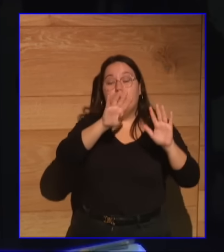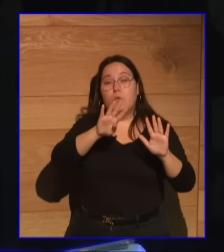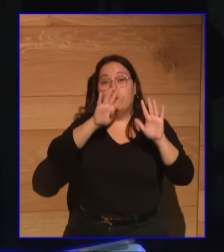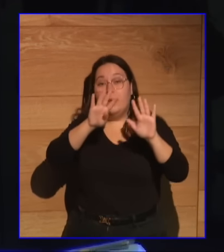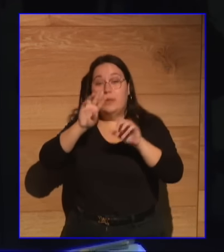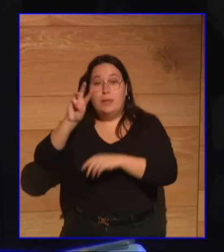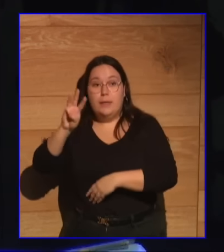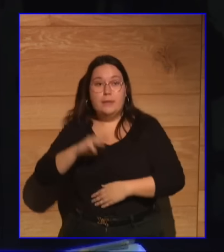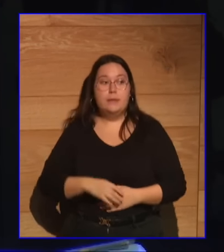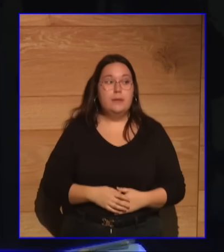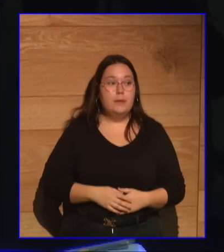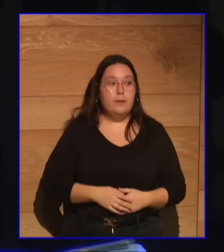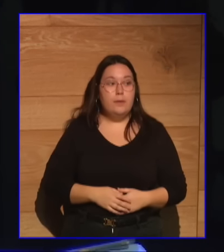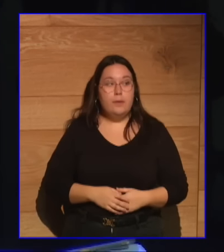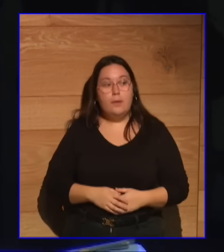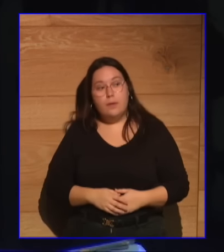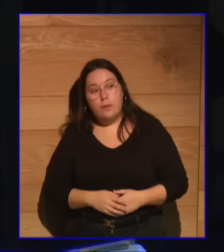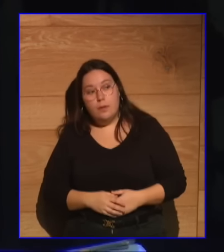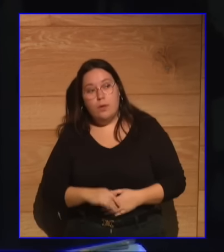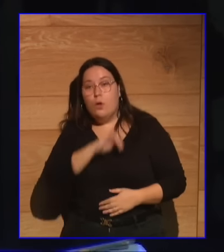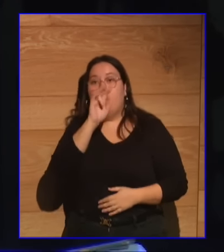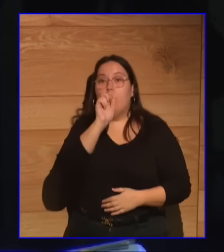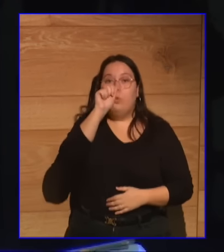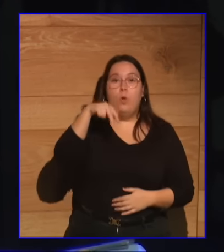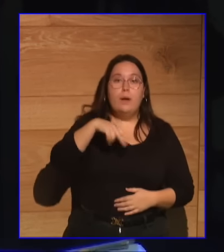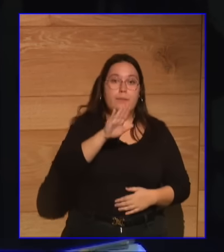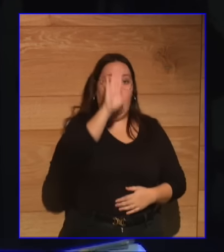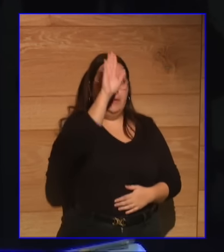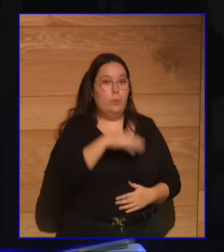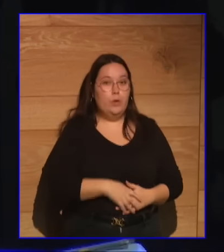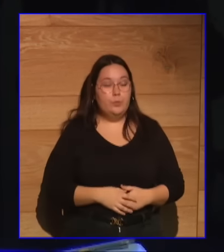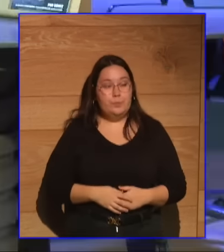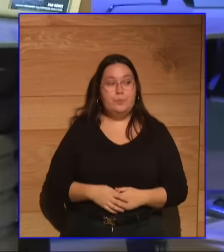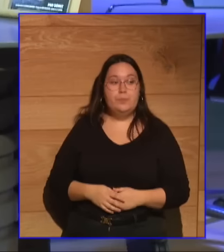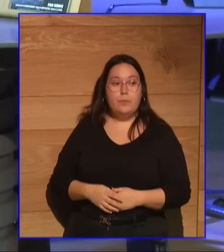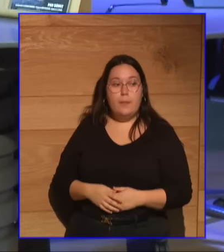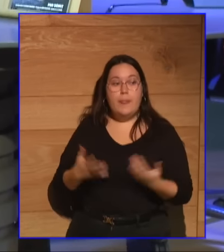1993... Juan ha levantado la mano, Arturo. ¿Qué pasa, Juan? Que no será el 93, ya verás.